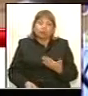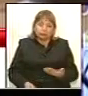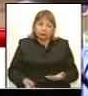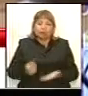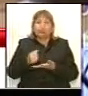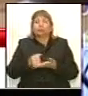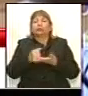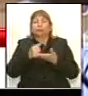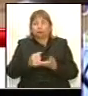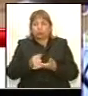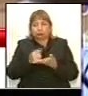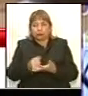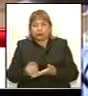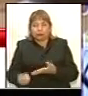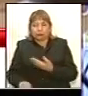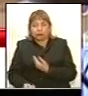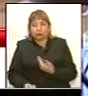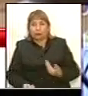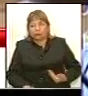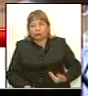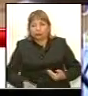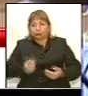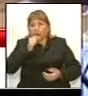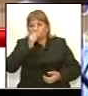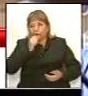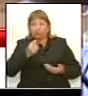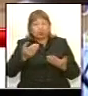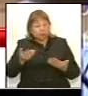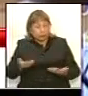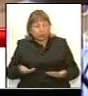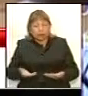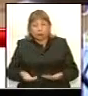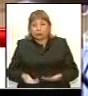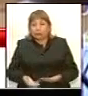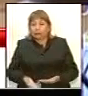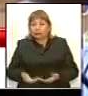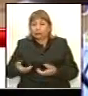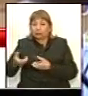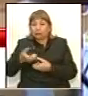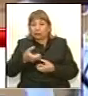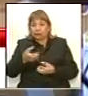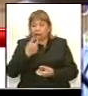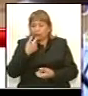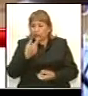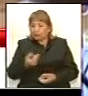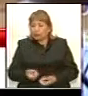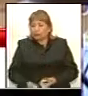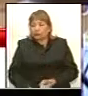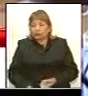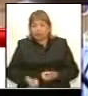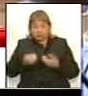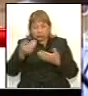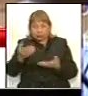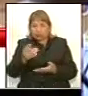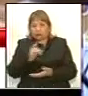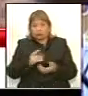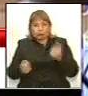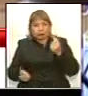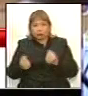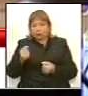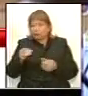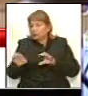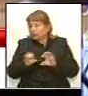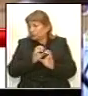solidaria. Ustedes son el Estado dueño de los medios de comunicación en ese momento. A mí el general los bomberos en Pisco me dijo, necesito su camioneta para traer cosas del aeropuerto, porque